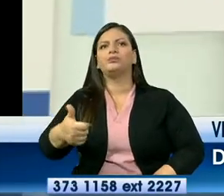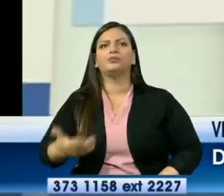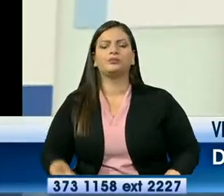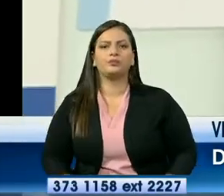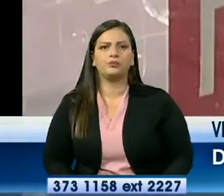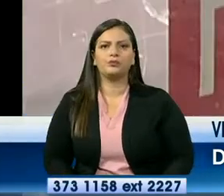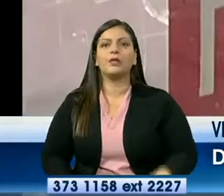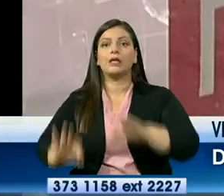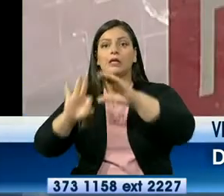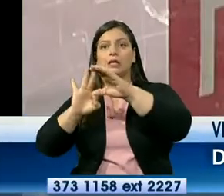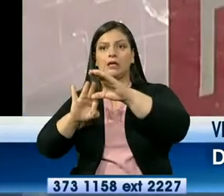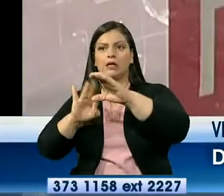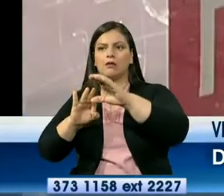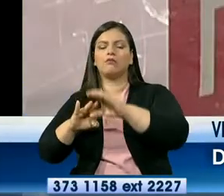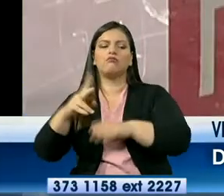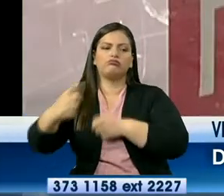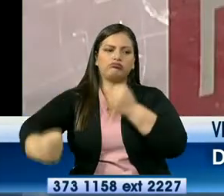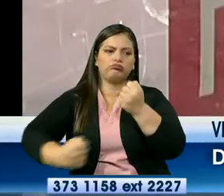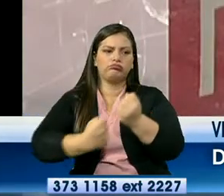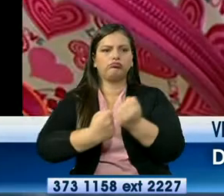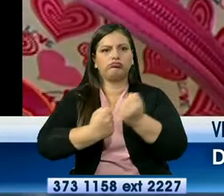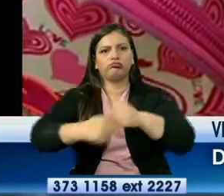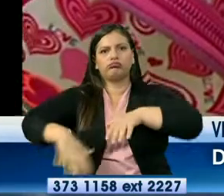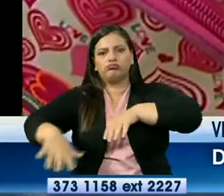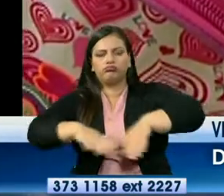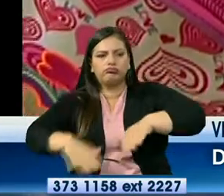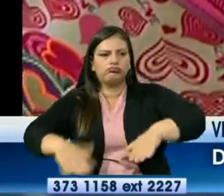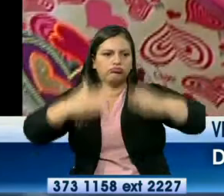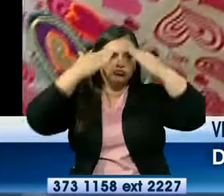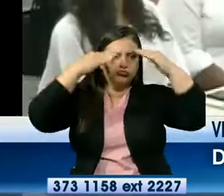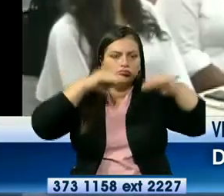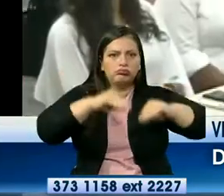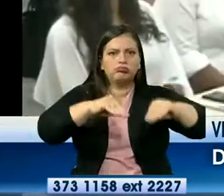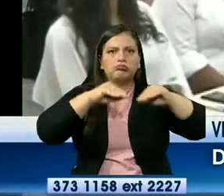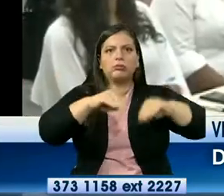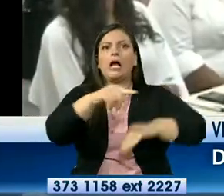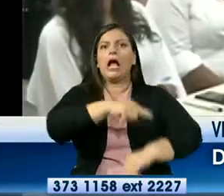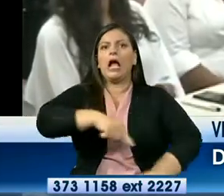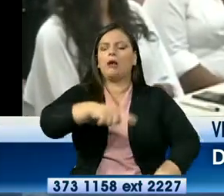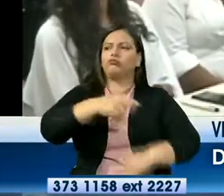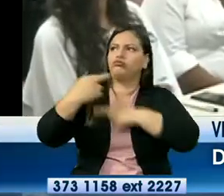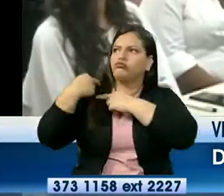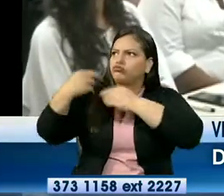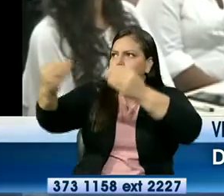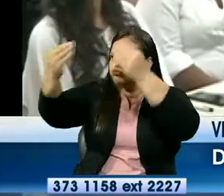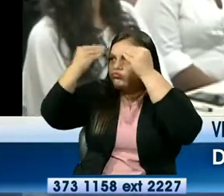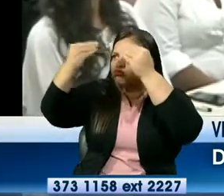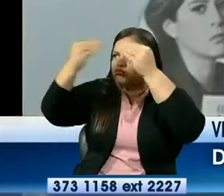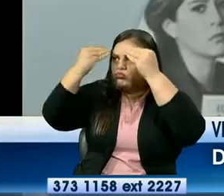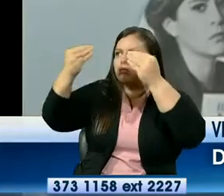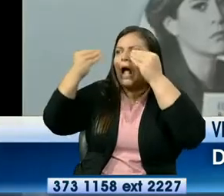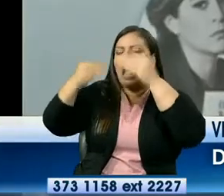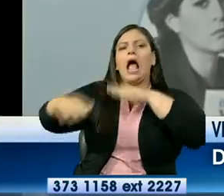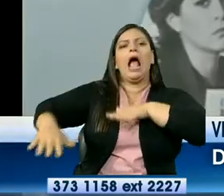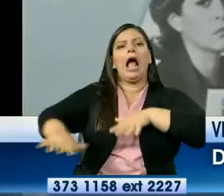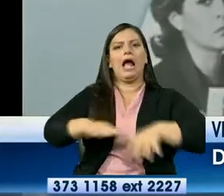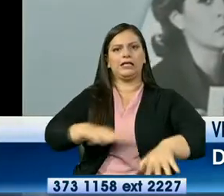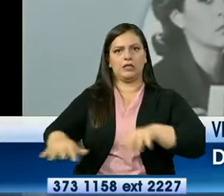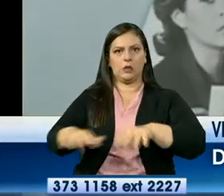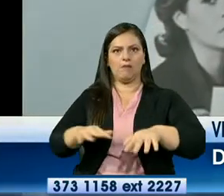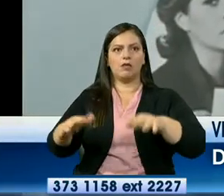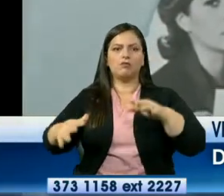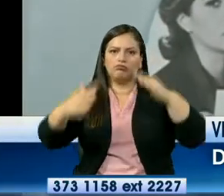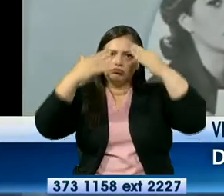y judicialización de los casos de abuso sexual quieren tener voz en los cambios que se están dando. Por ello, la